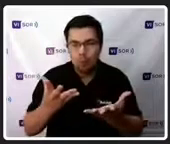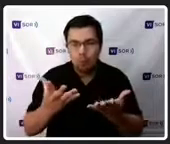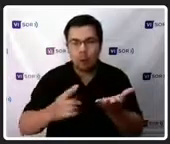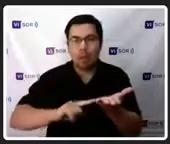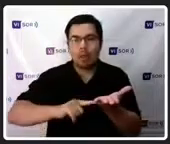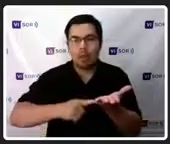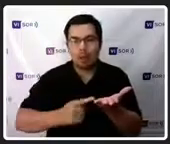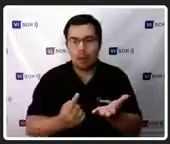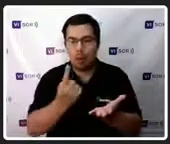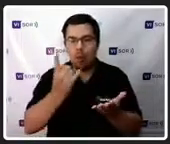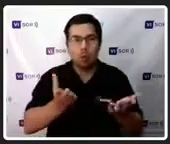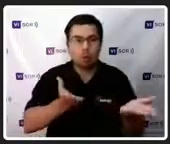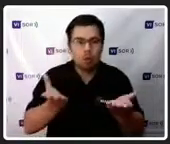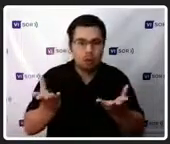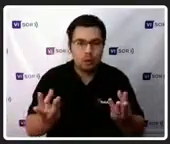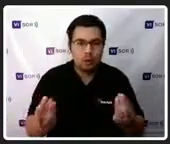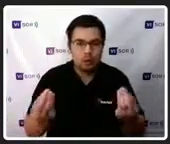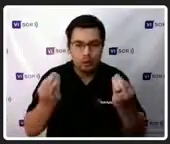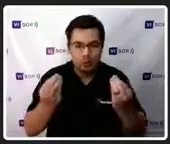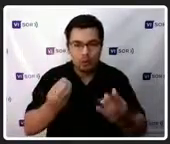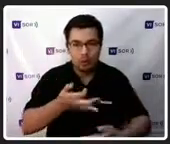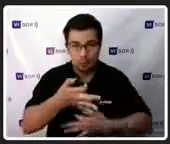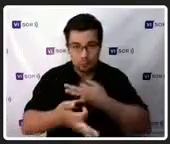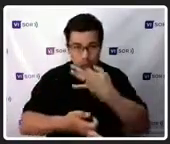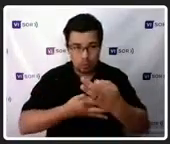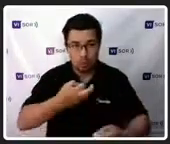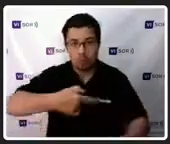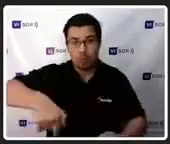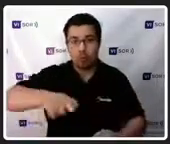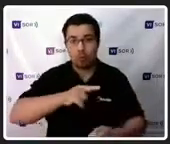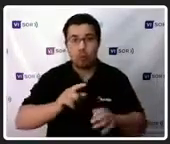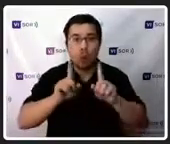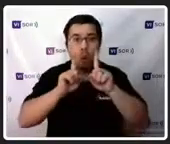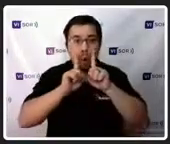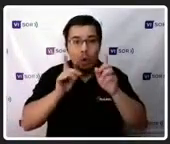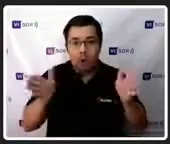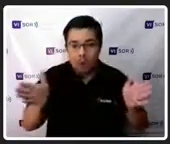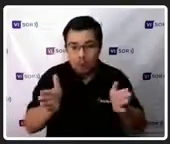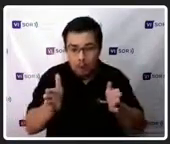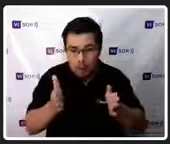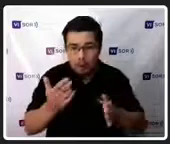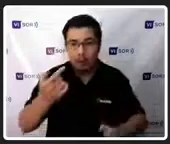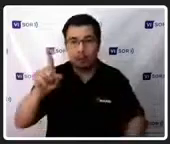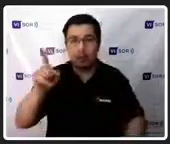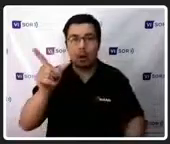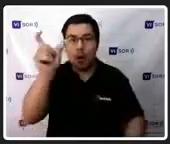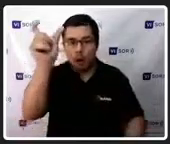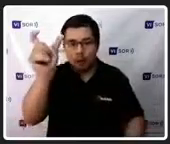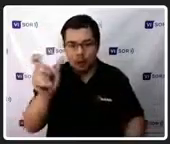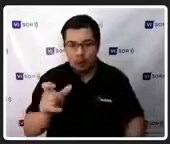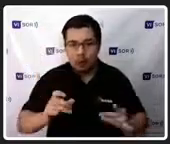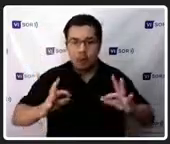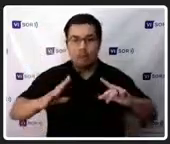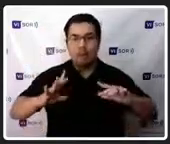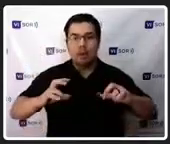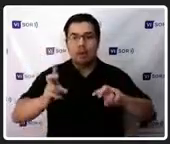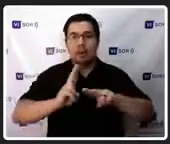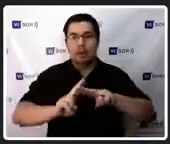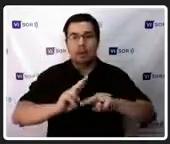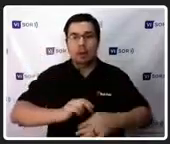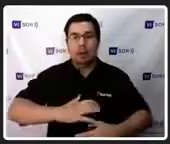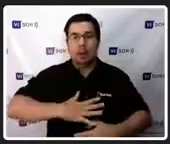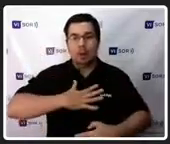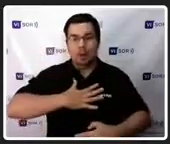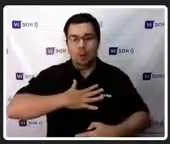servicio realmente. Nosotros decimos, somos un hotel pequeño, con personas contentas haciendo lo que les gusta y aplicándole